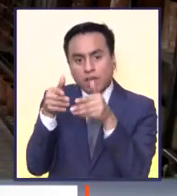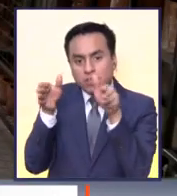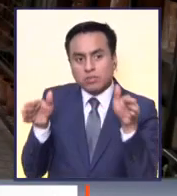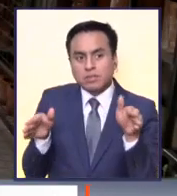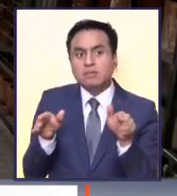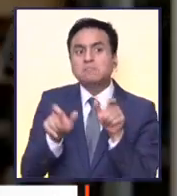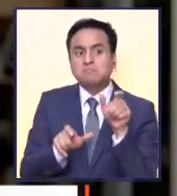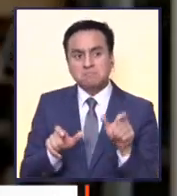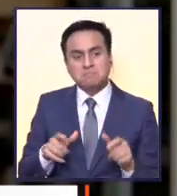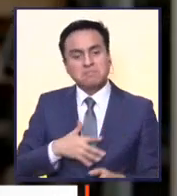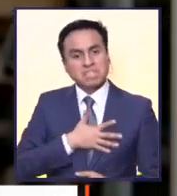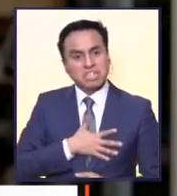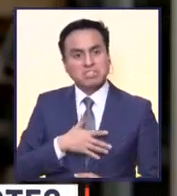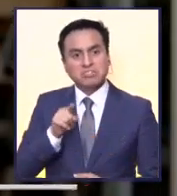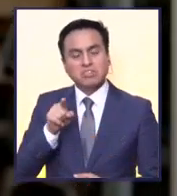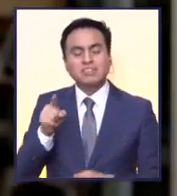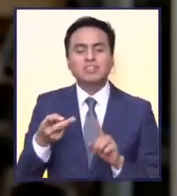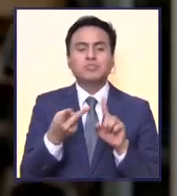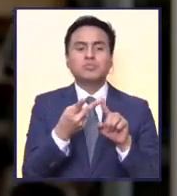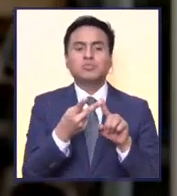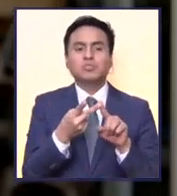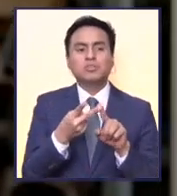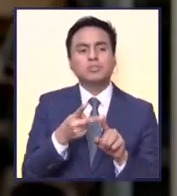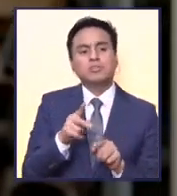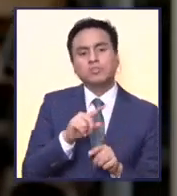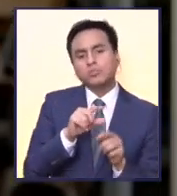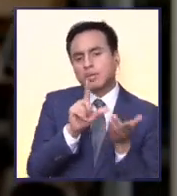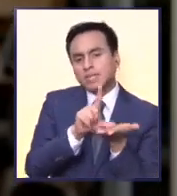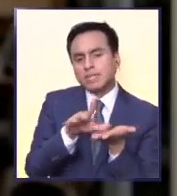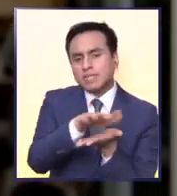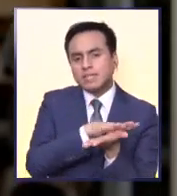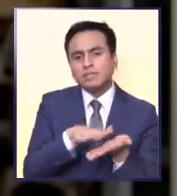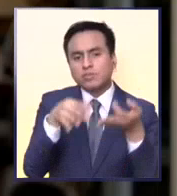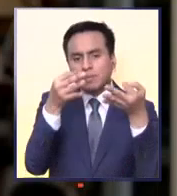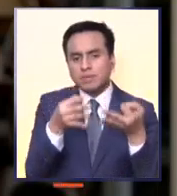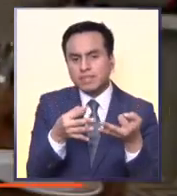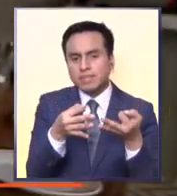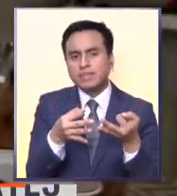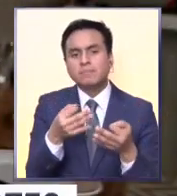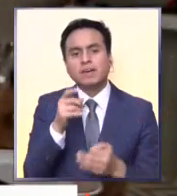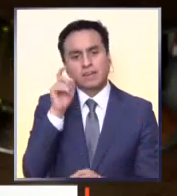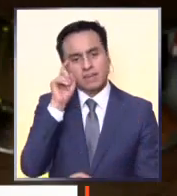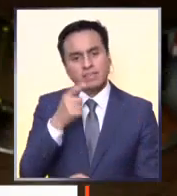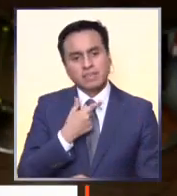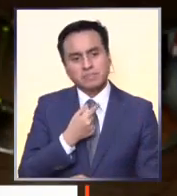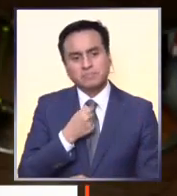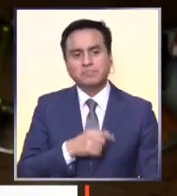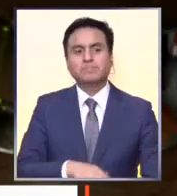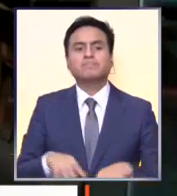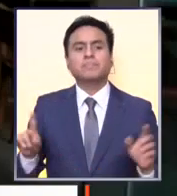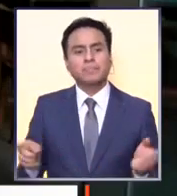causado sensación. Y el segundo, El Fogón de Momo, un lugar que seguramente les va a encantar.